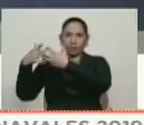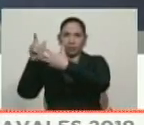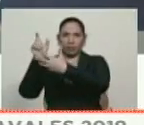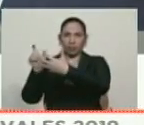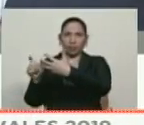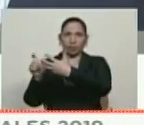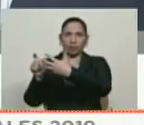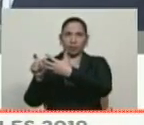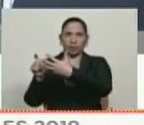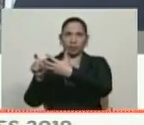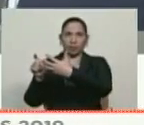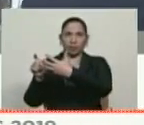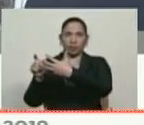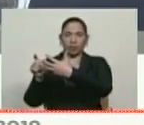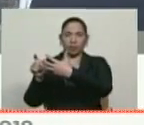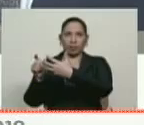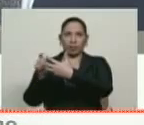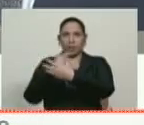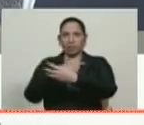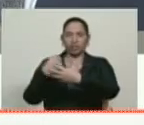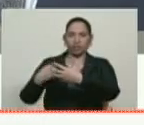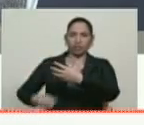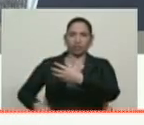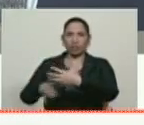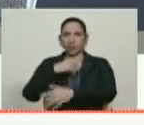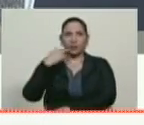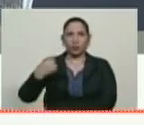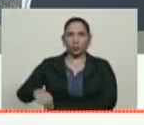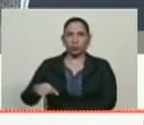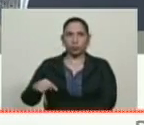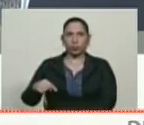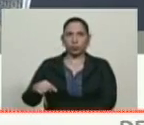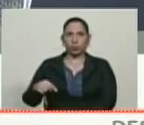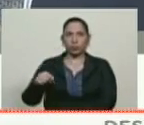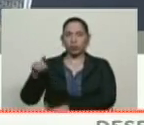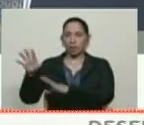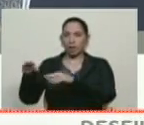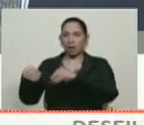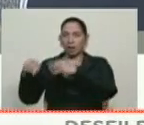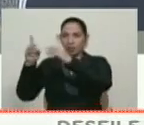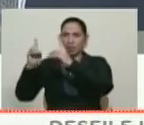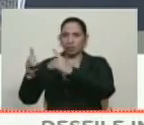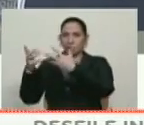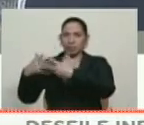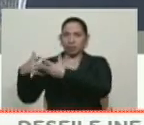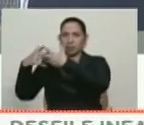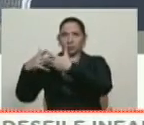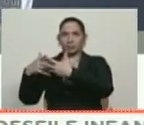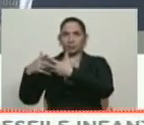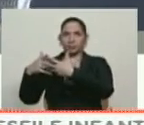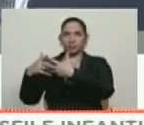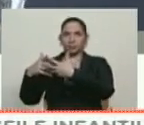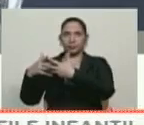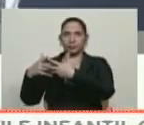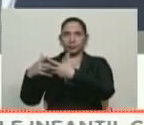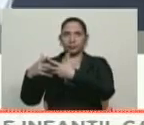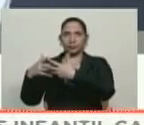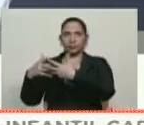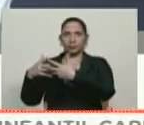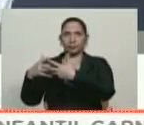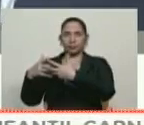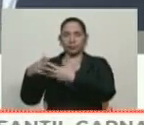fue por el veto de China y Rusia, la resolución estadounidense sería adoptada. Y como ha dicho el